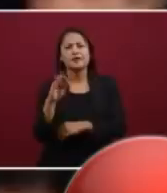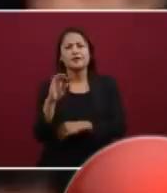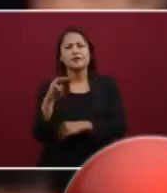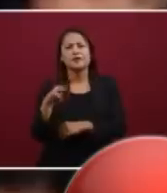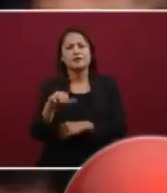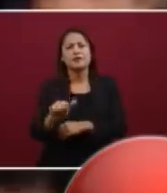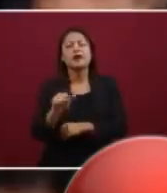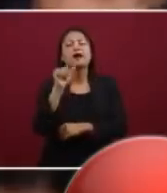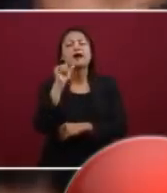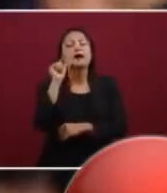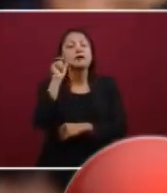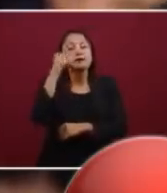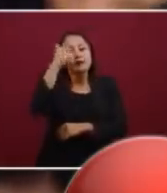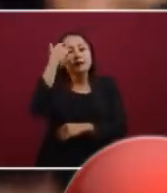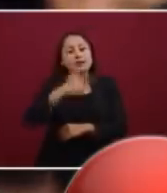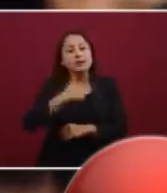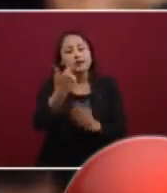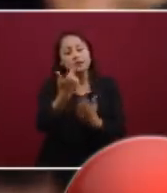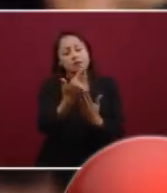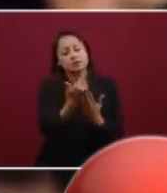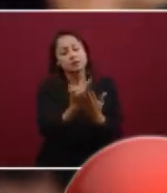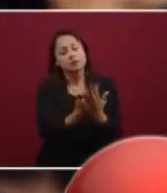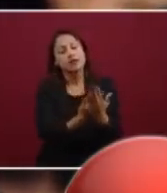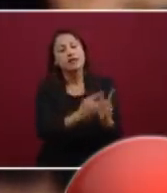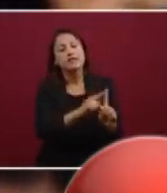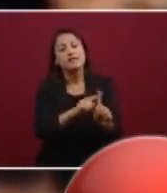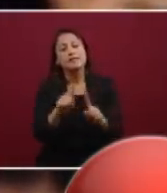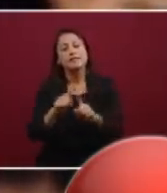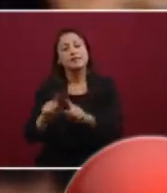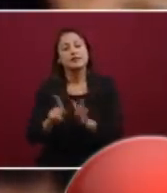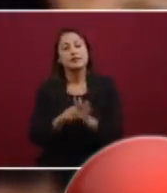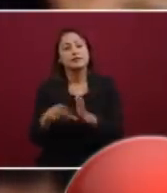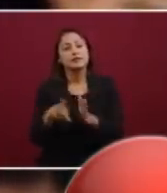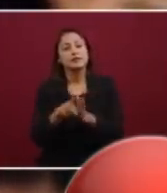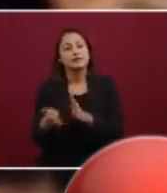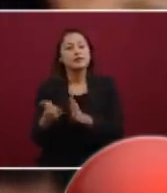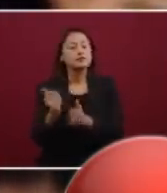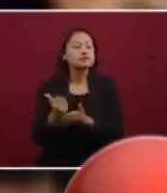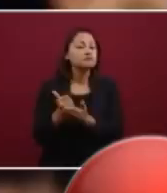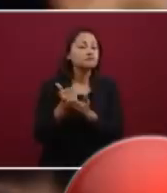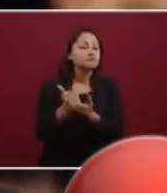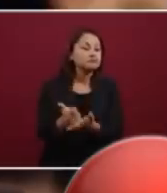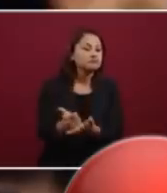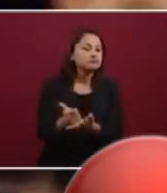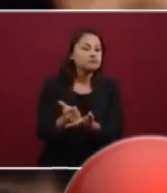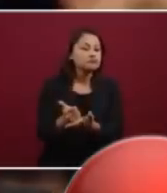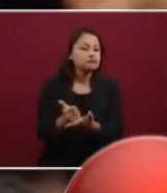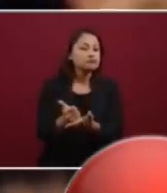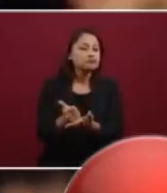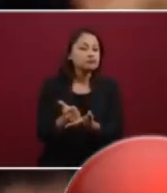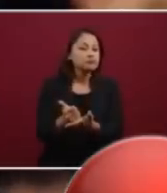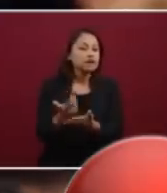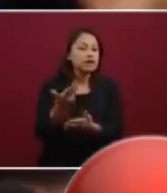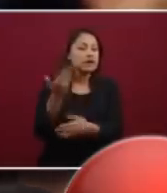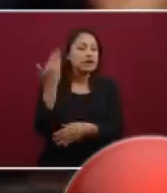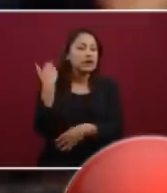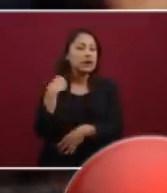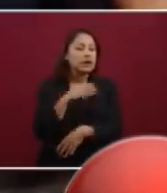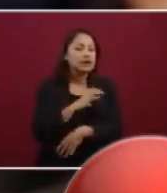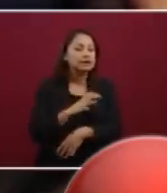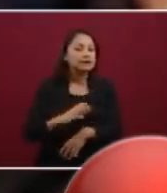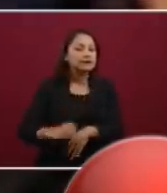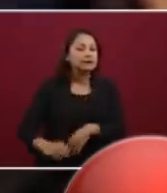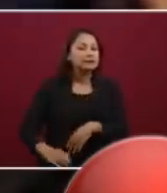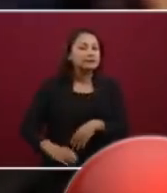anoche revela una lista de periodistas beneficiados en concepto de campañas oficiales en el